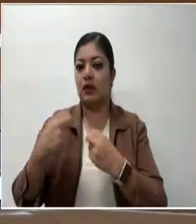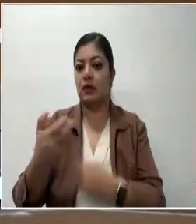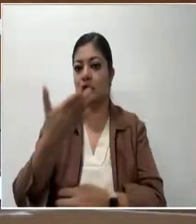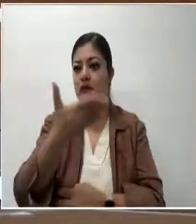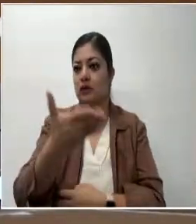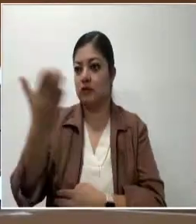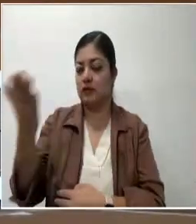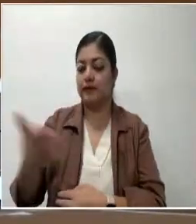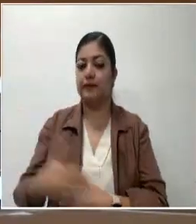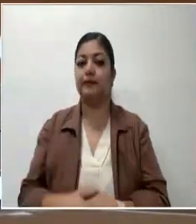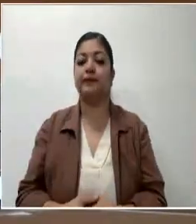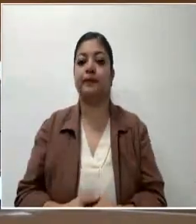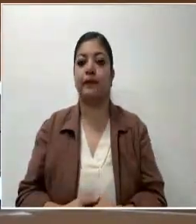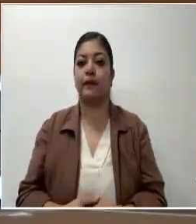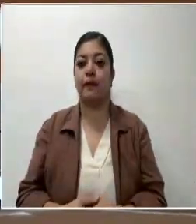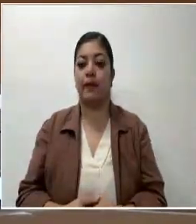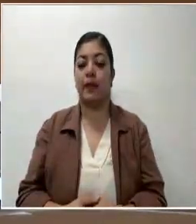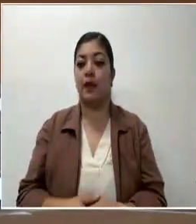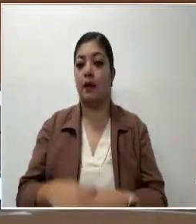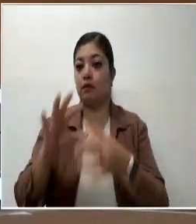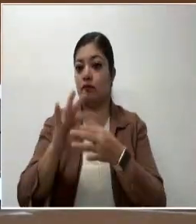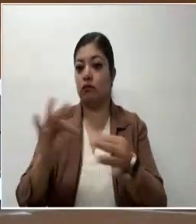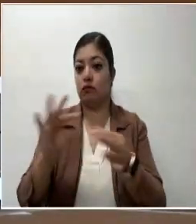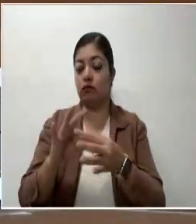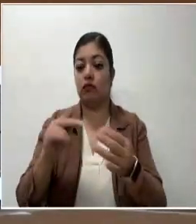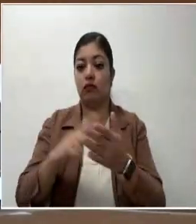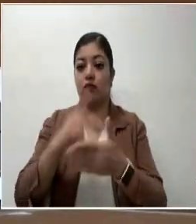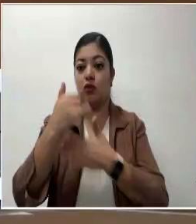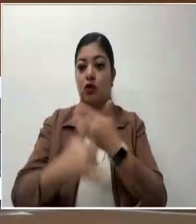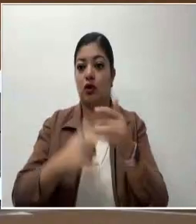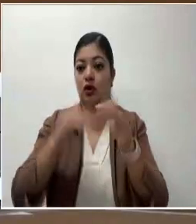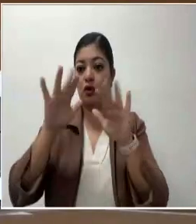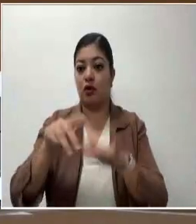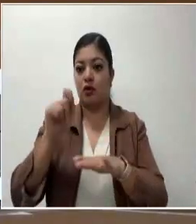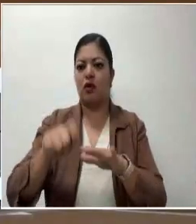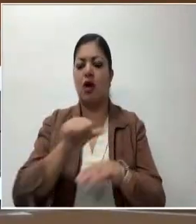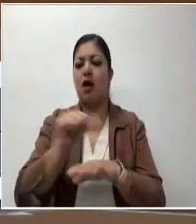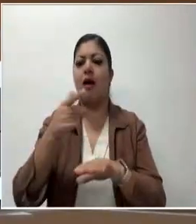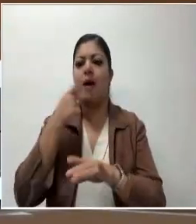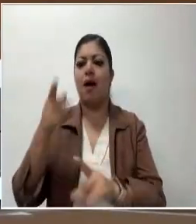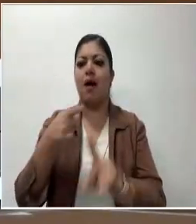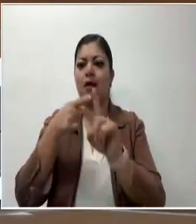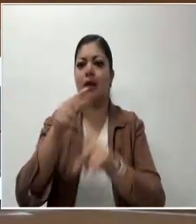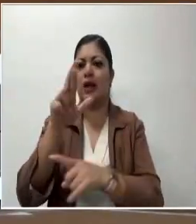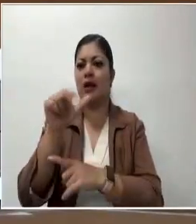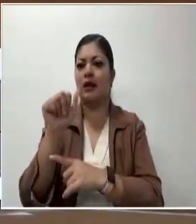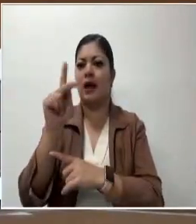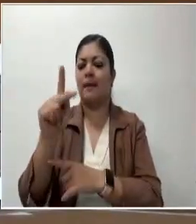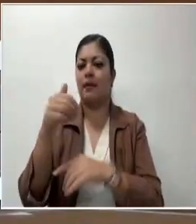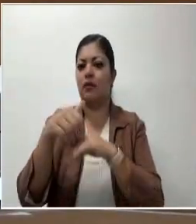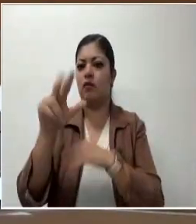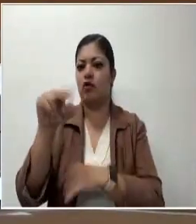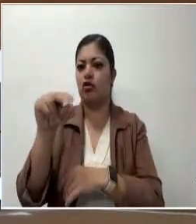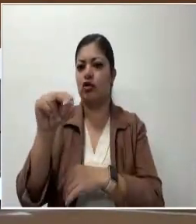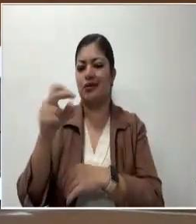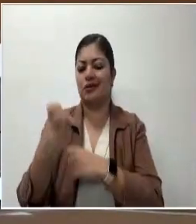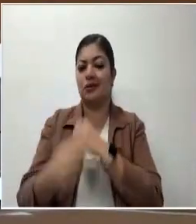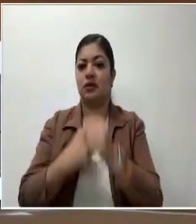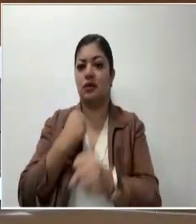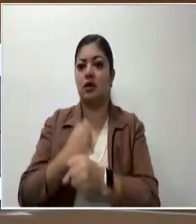magistrado se da cuenta con el proyecto de Sentencia relativo al recurso de apelación 80 del año en curso